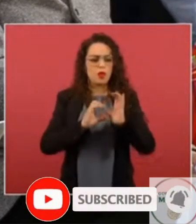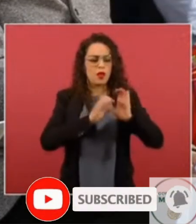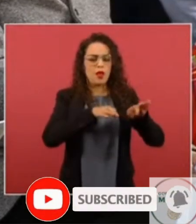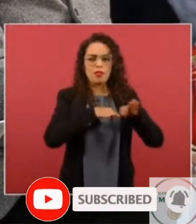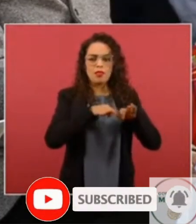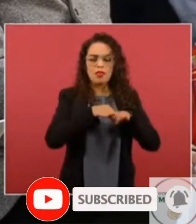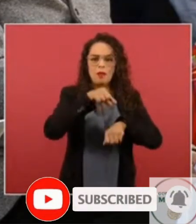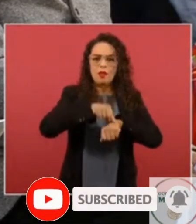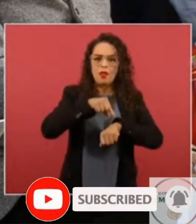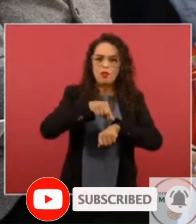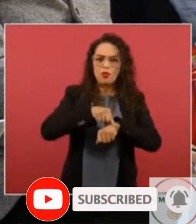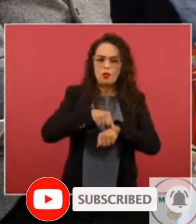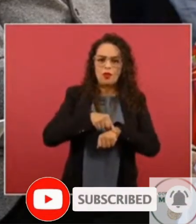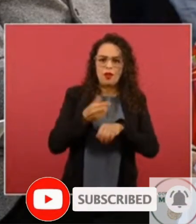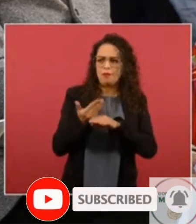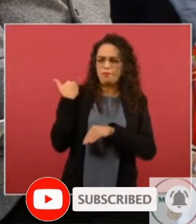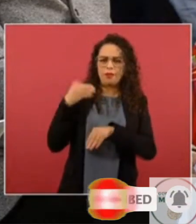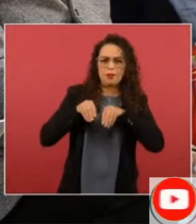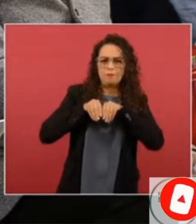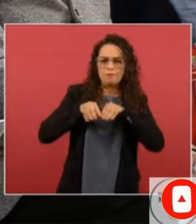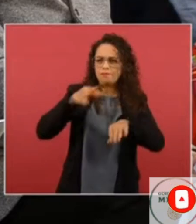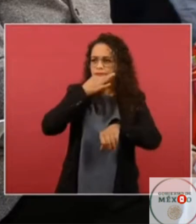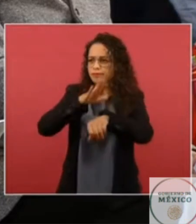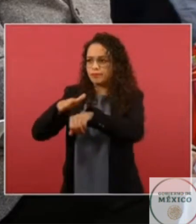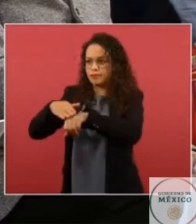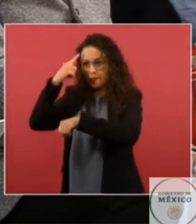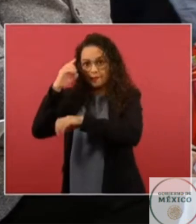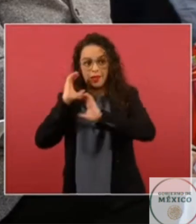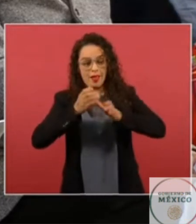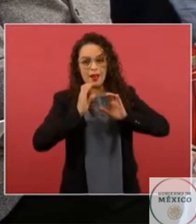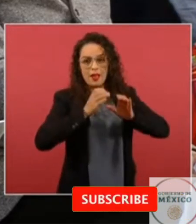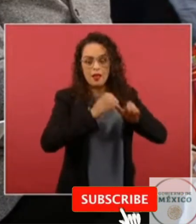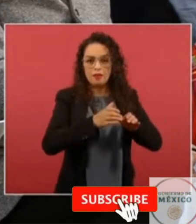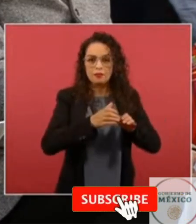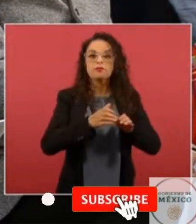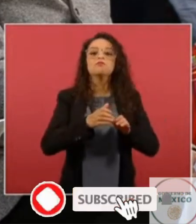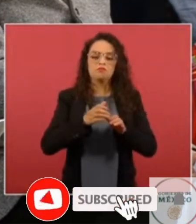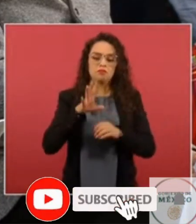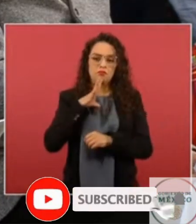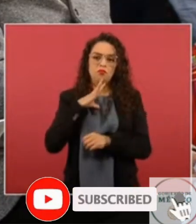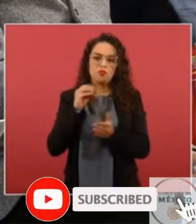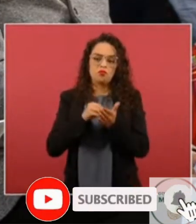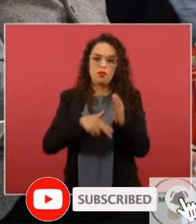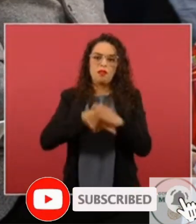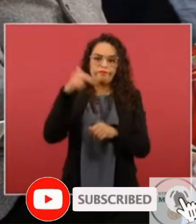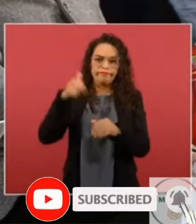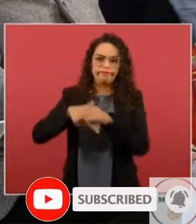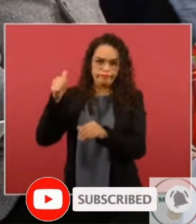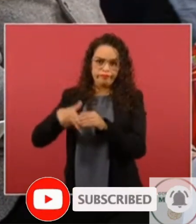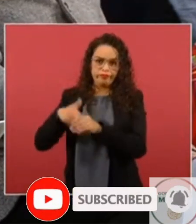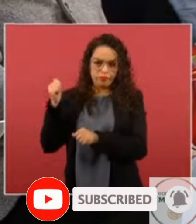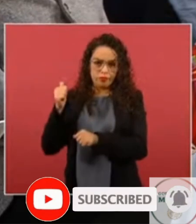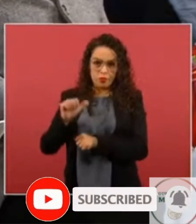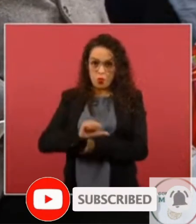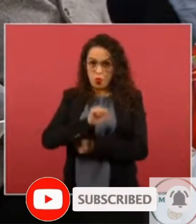de reclutamiento que habían lanzado, pues quedaron varias sin cubrir. ¿Van a lanzar una